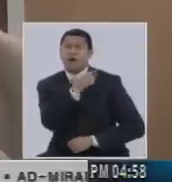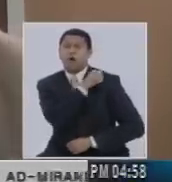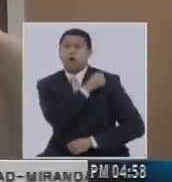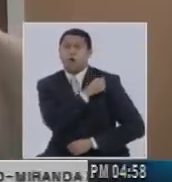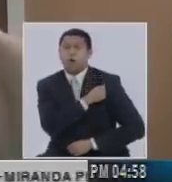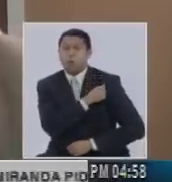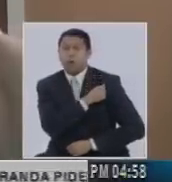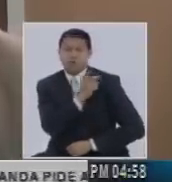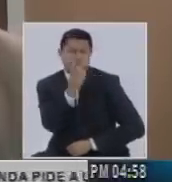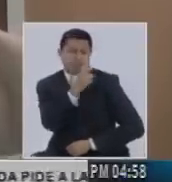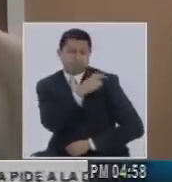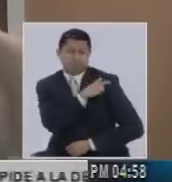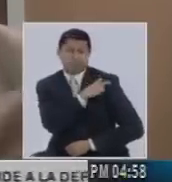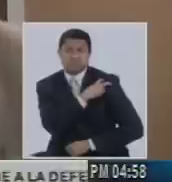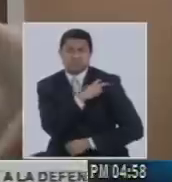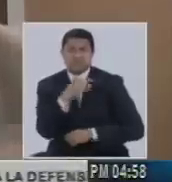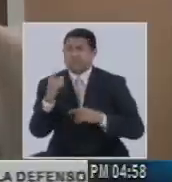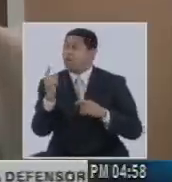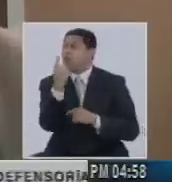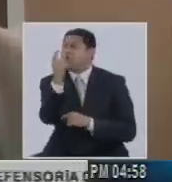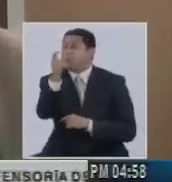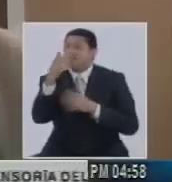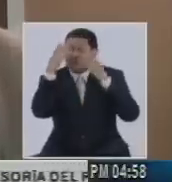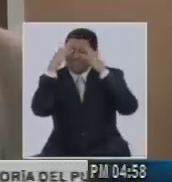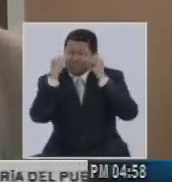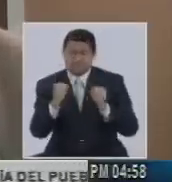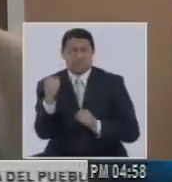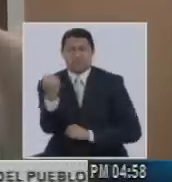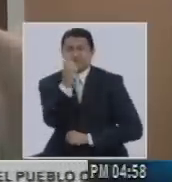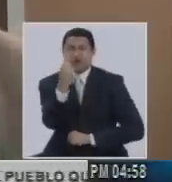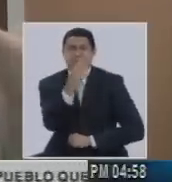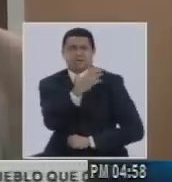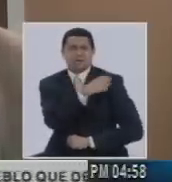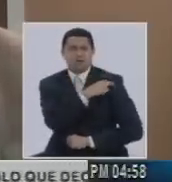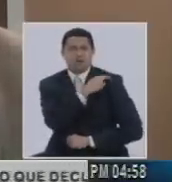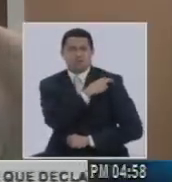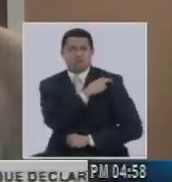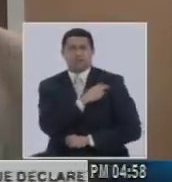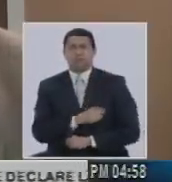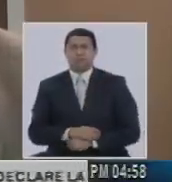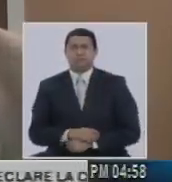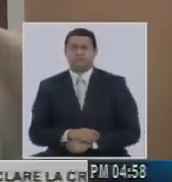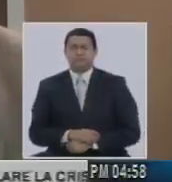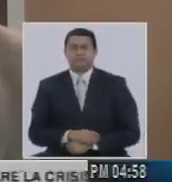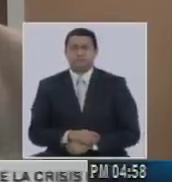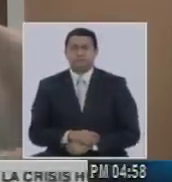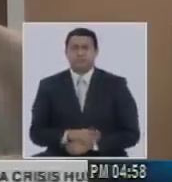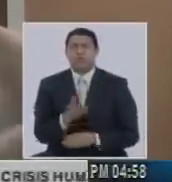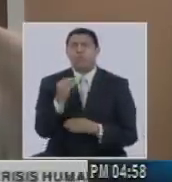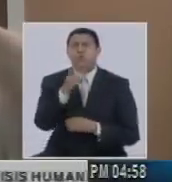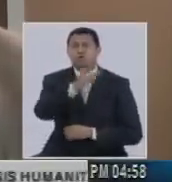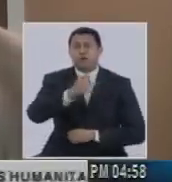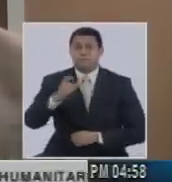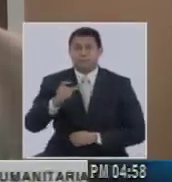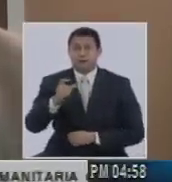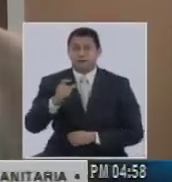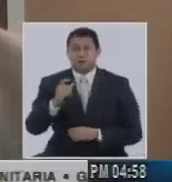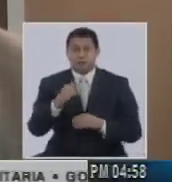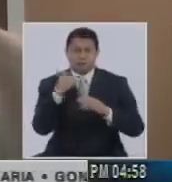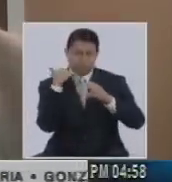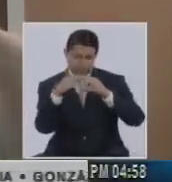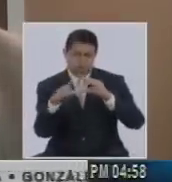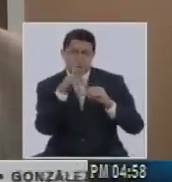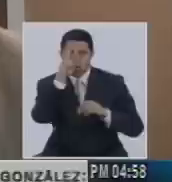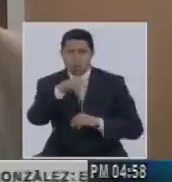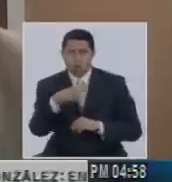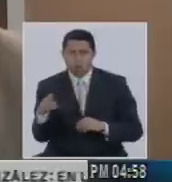cirugías mínimo invasivos, tiene que ser alguien que se dedica principalmente al hombro. Muchos pacientes me escriben por mi